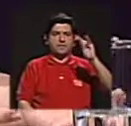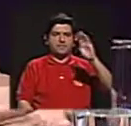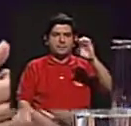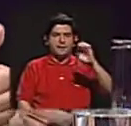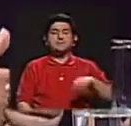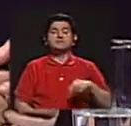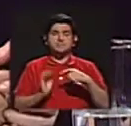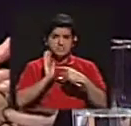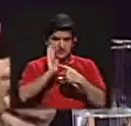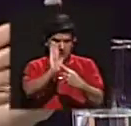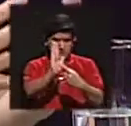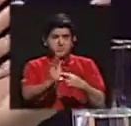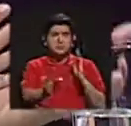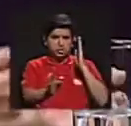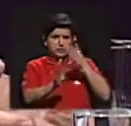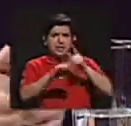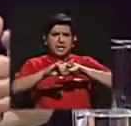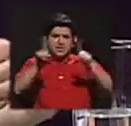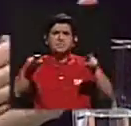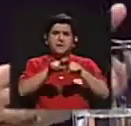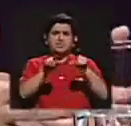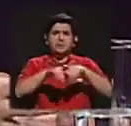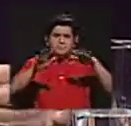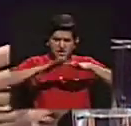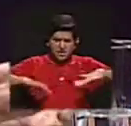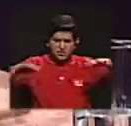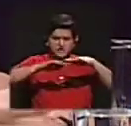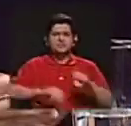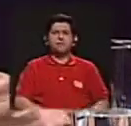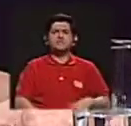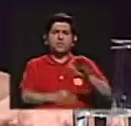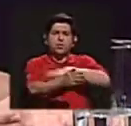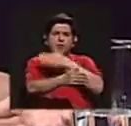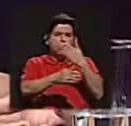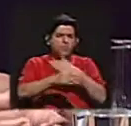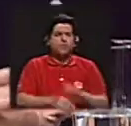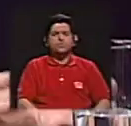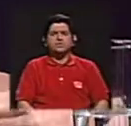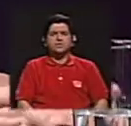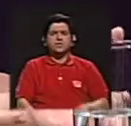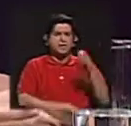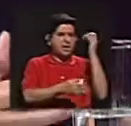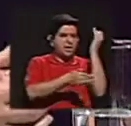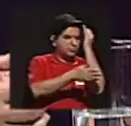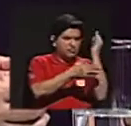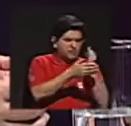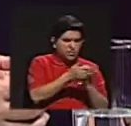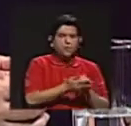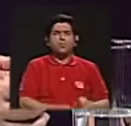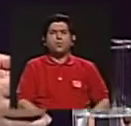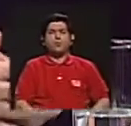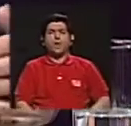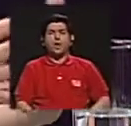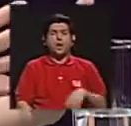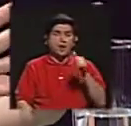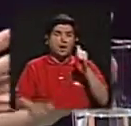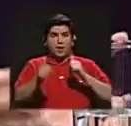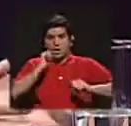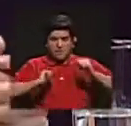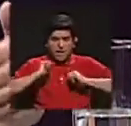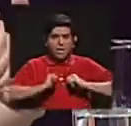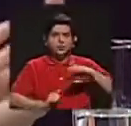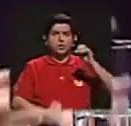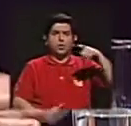escenario con música, con arte plástico, con teatro, con ópera, se puede hablar de la temática femenina, igual que se habla